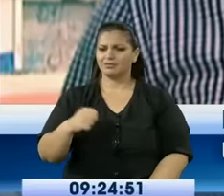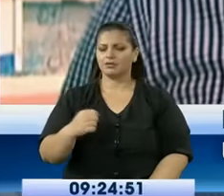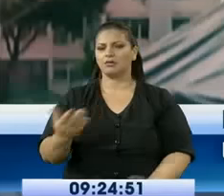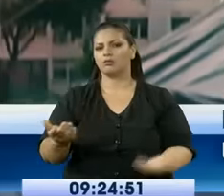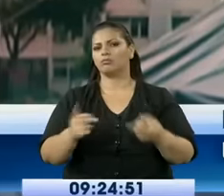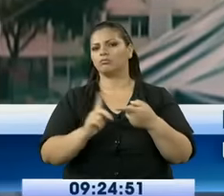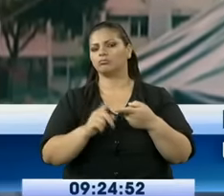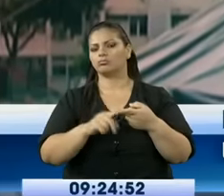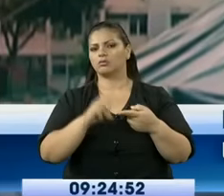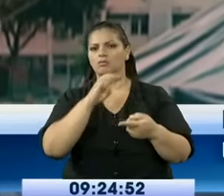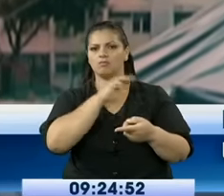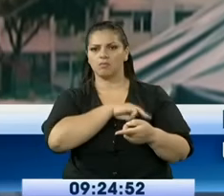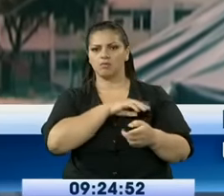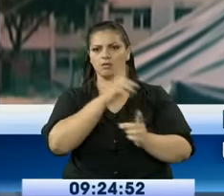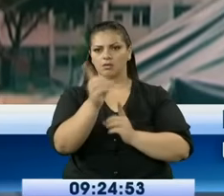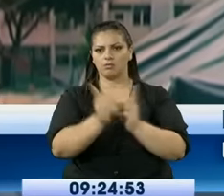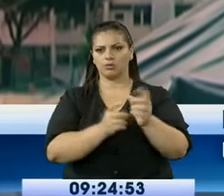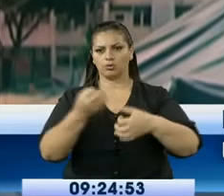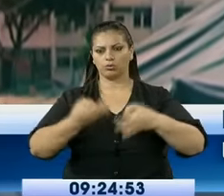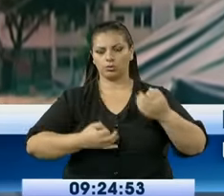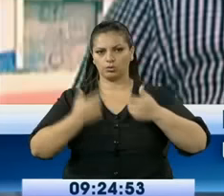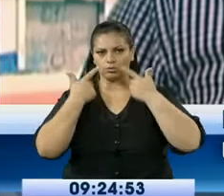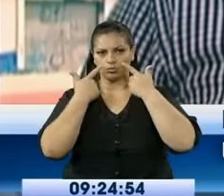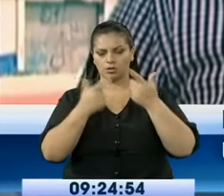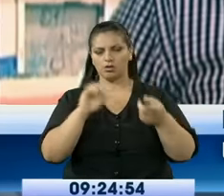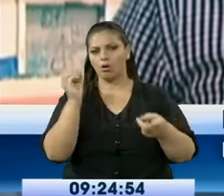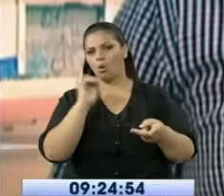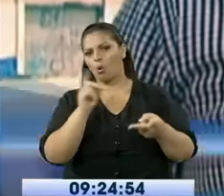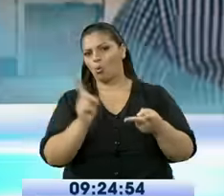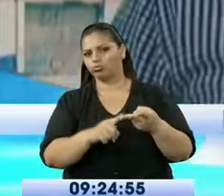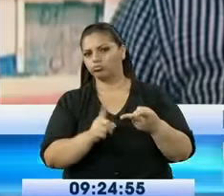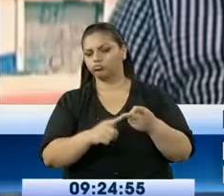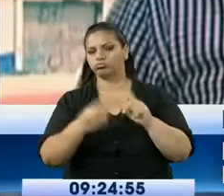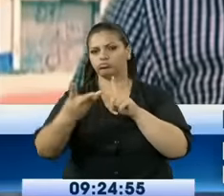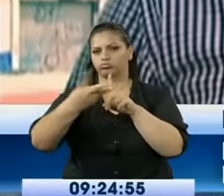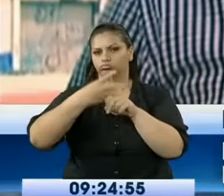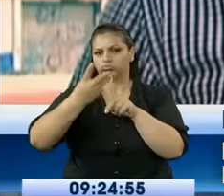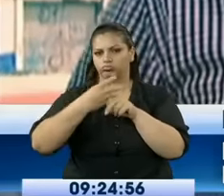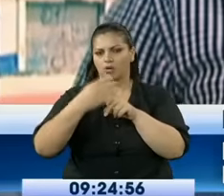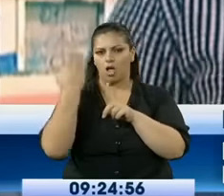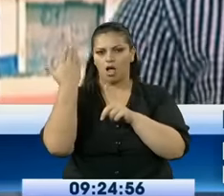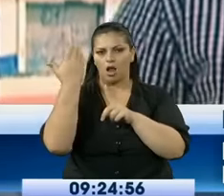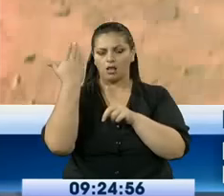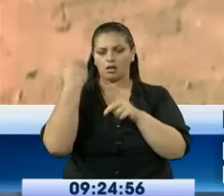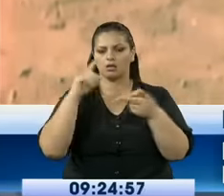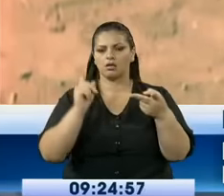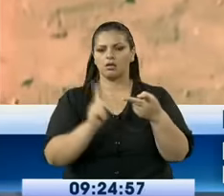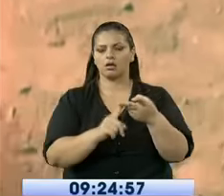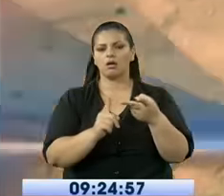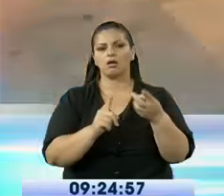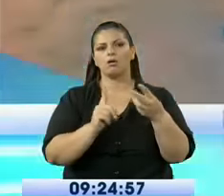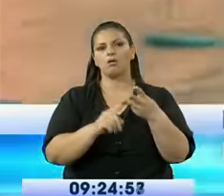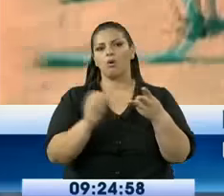Departamento de Justicia y Vigilancia vía correo electrónico al portal de la alcaldía o denuncia telefónica.